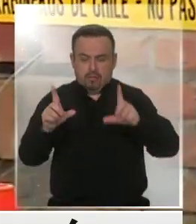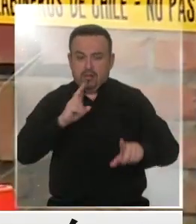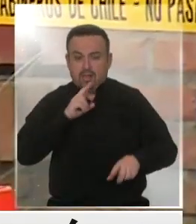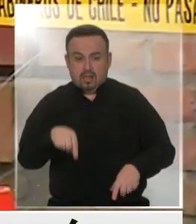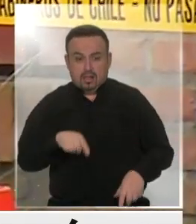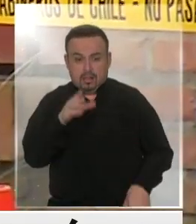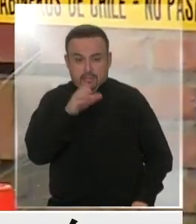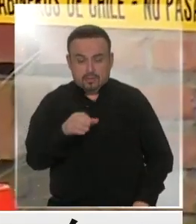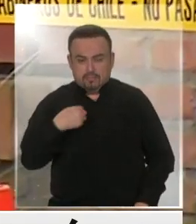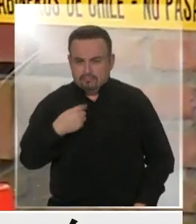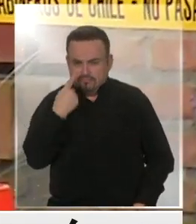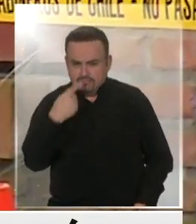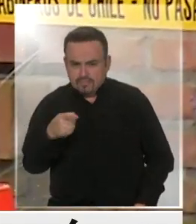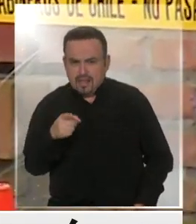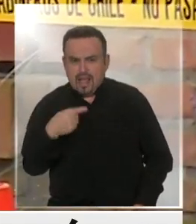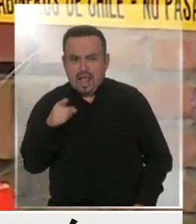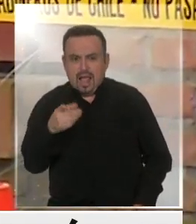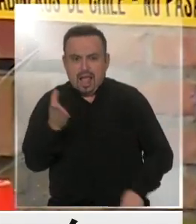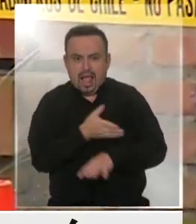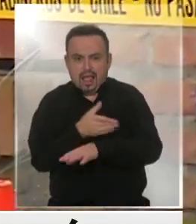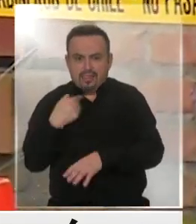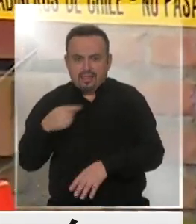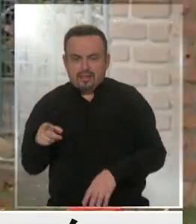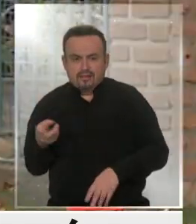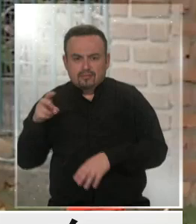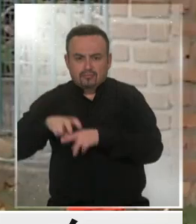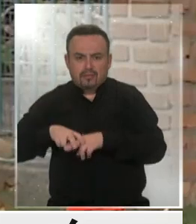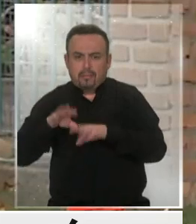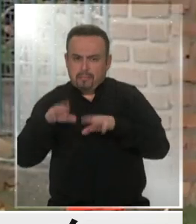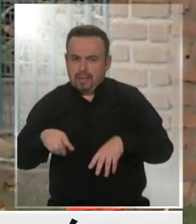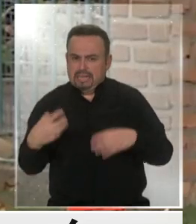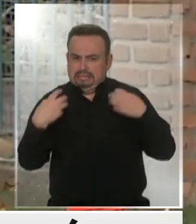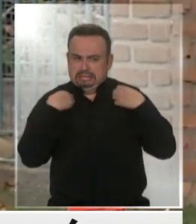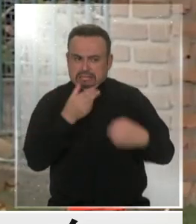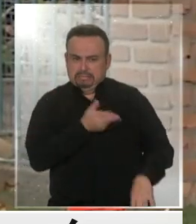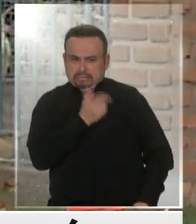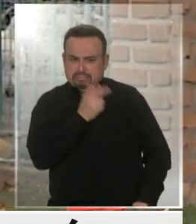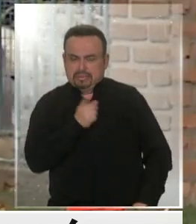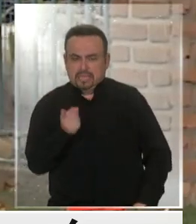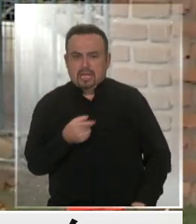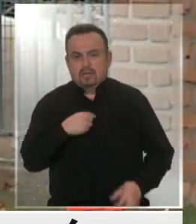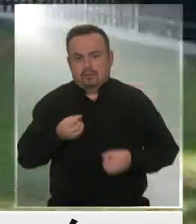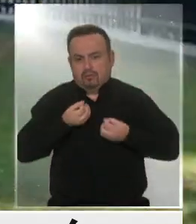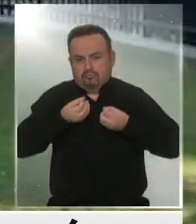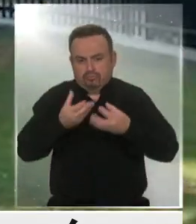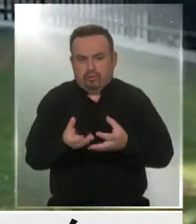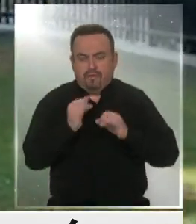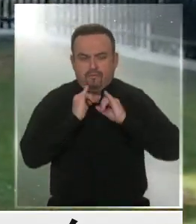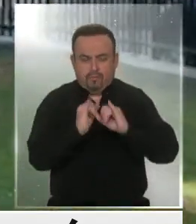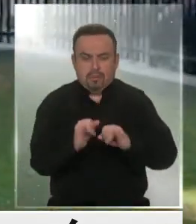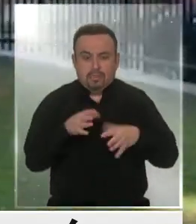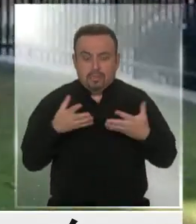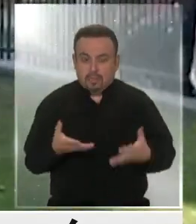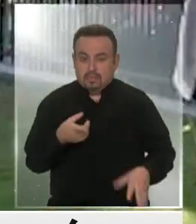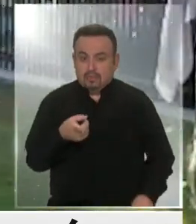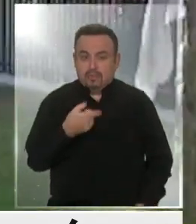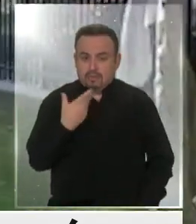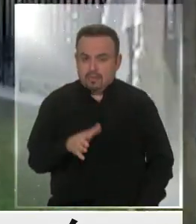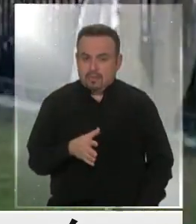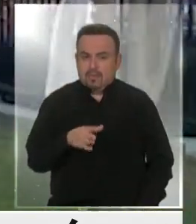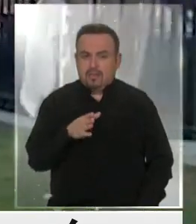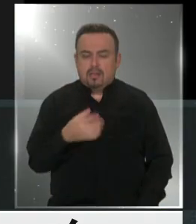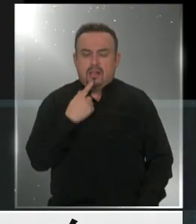la persona a la que había trasladado horas antes podía ser la responsable del homicidio, uno del cual incluso se